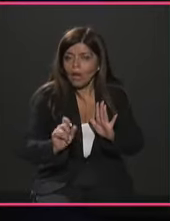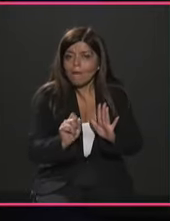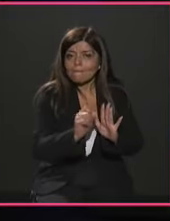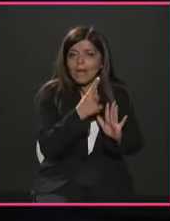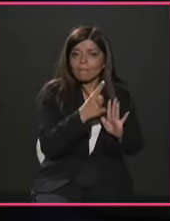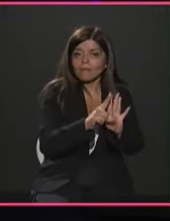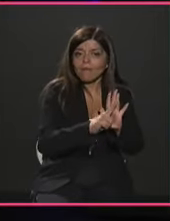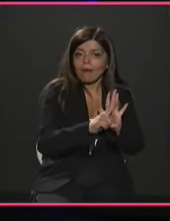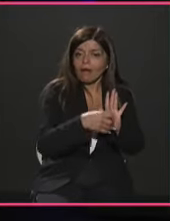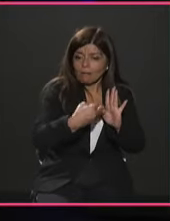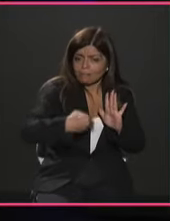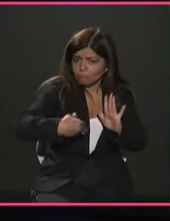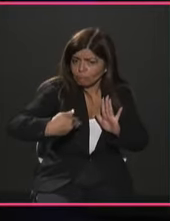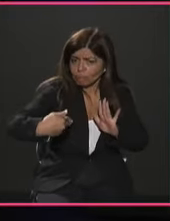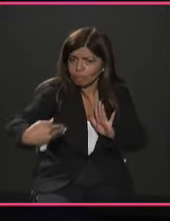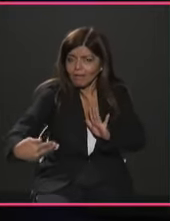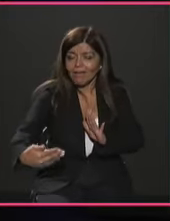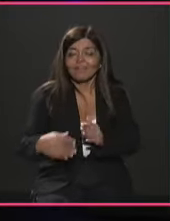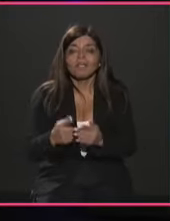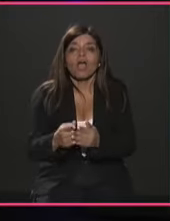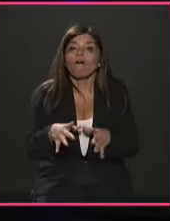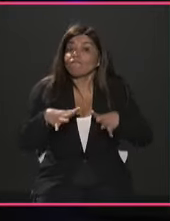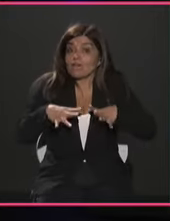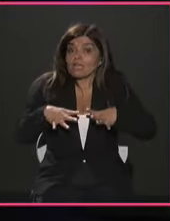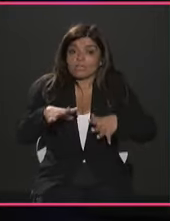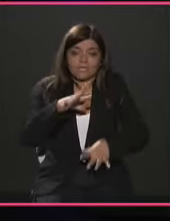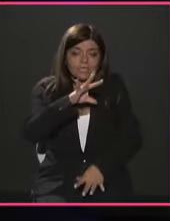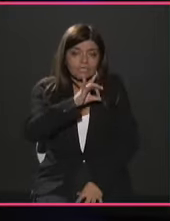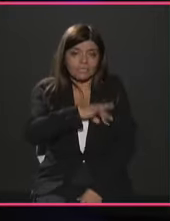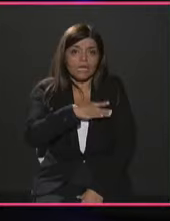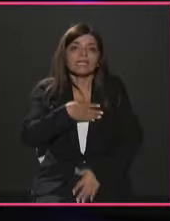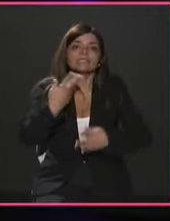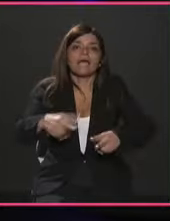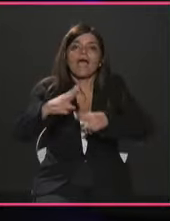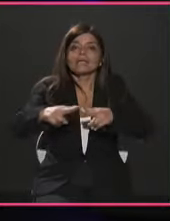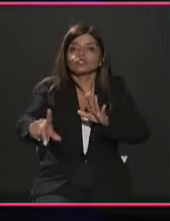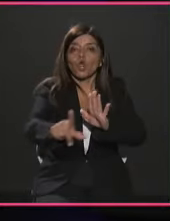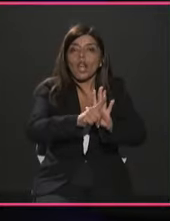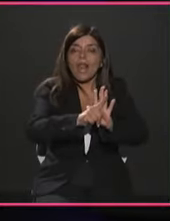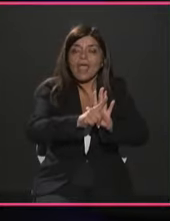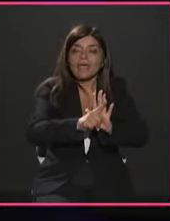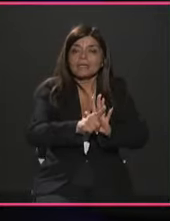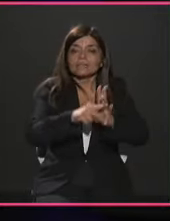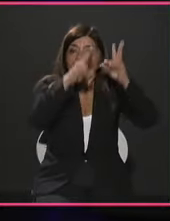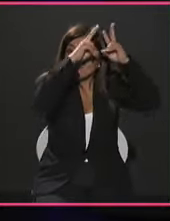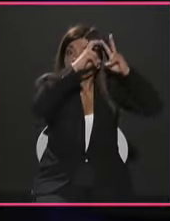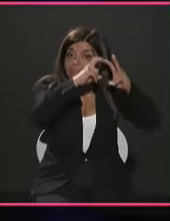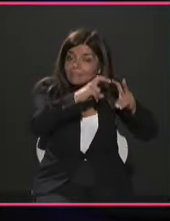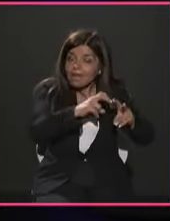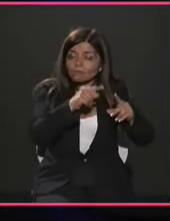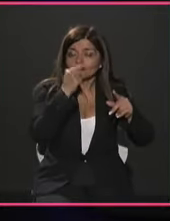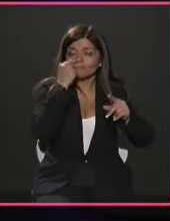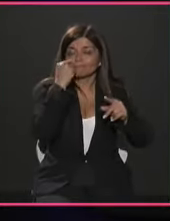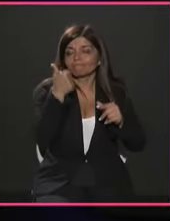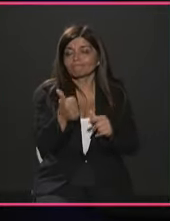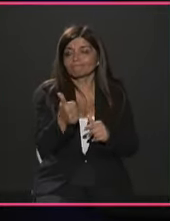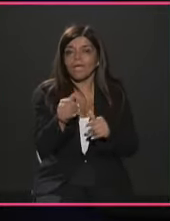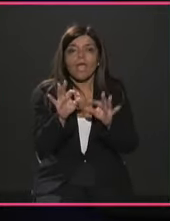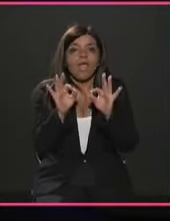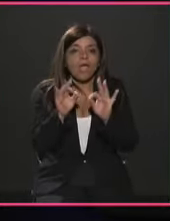que chile tomó ese paso y que hizo esta ley Esta es otra área que tenemos que